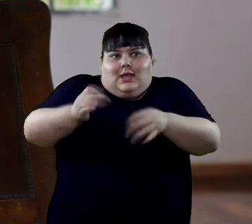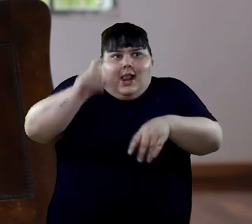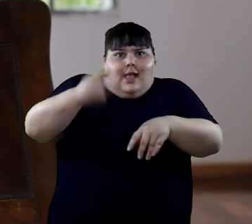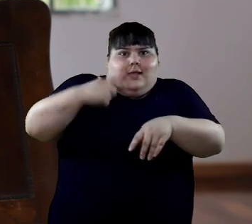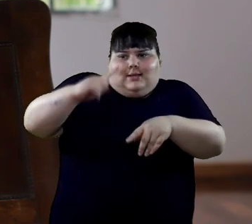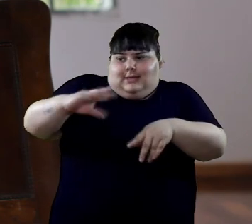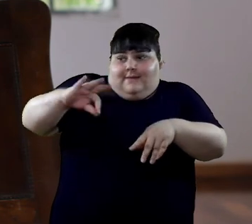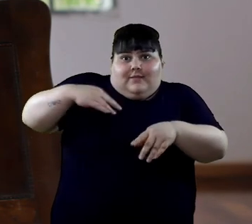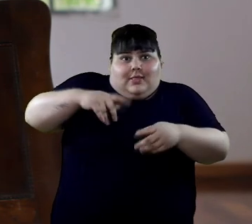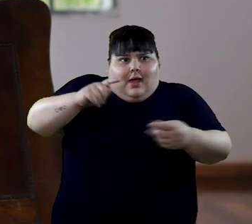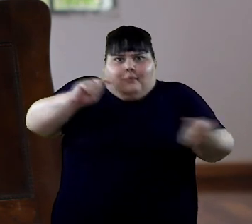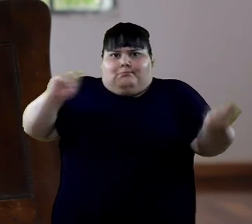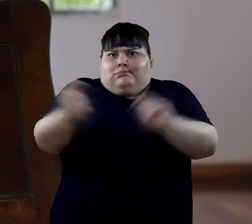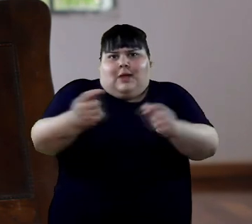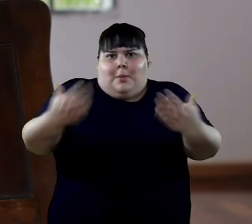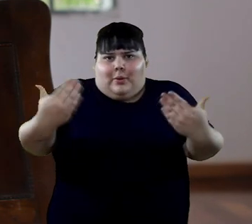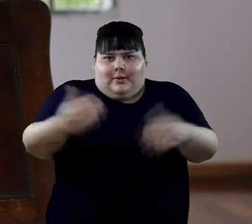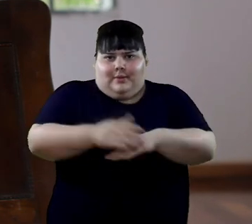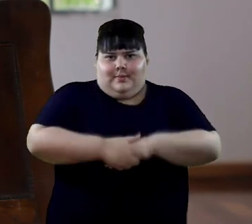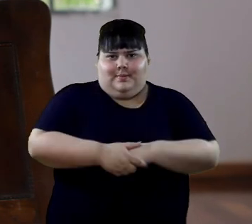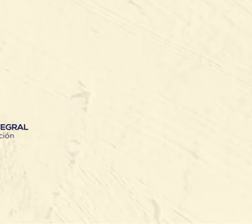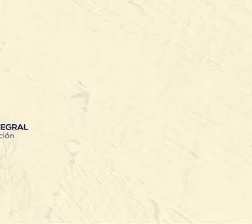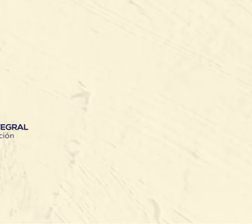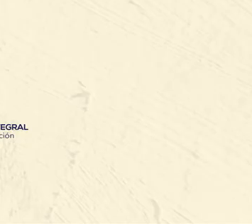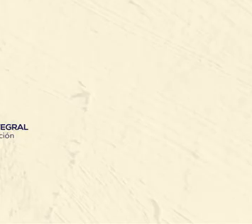pueden transformar vidas guarda ese